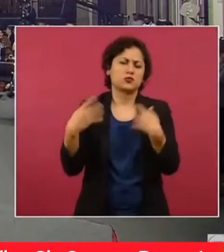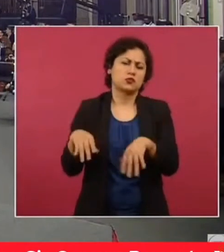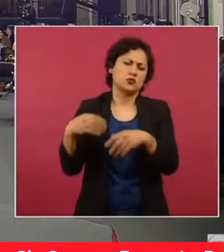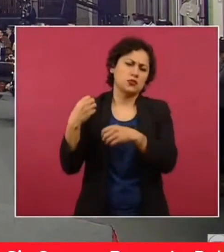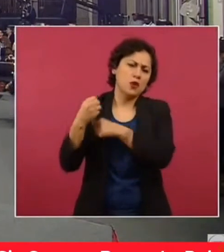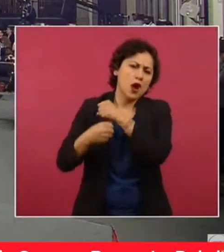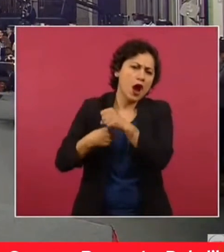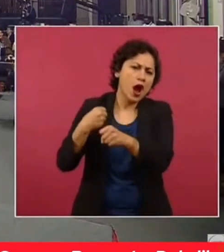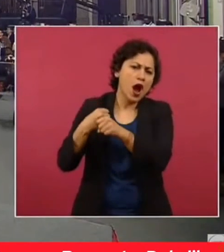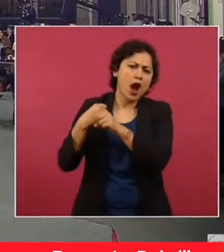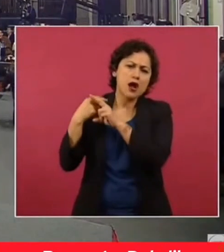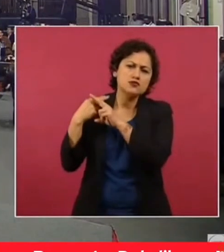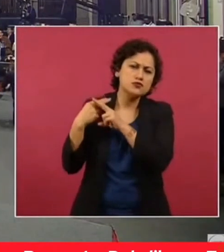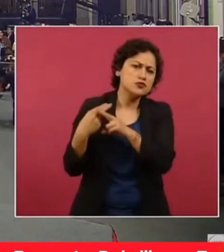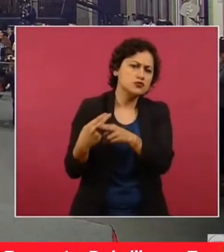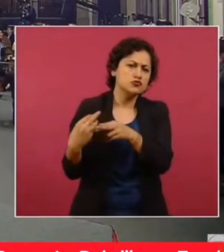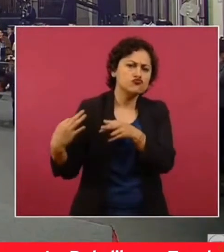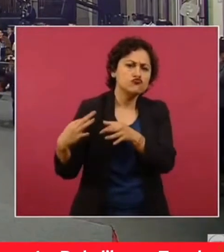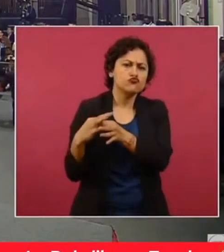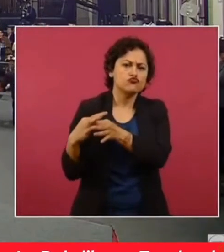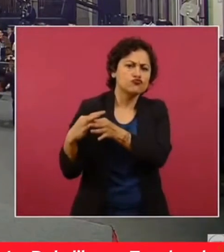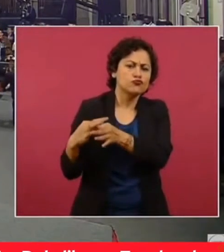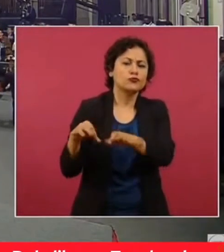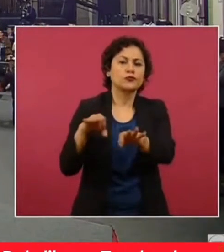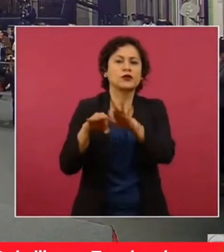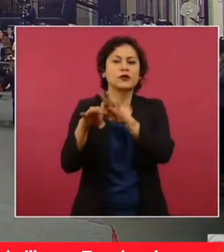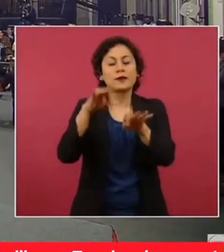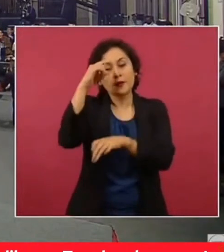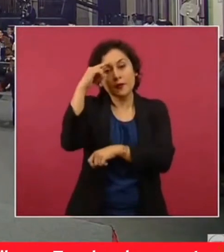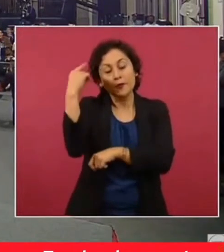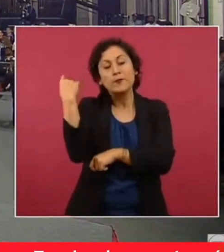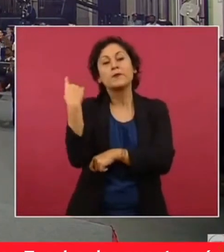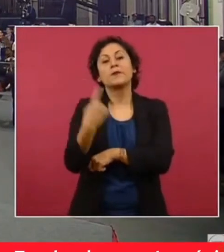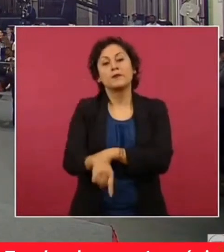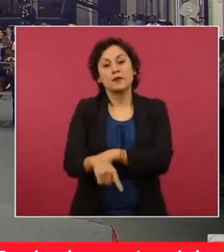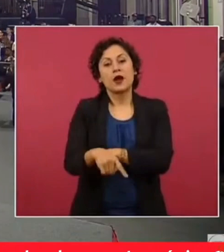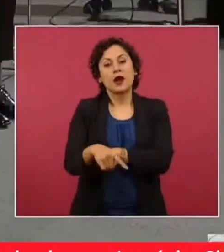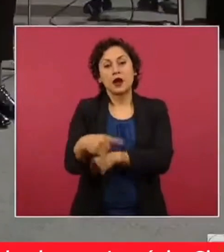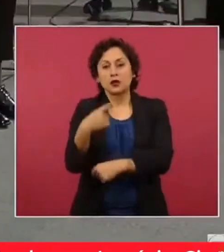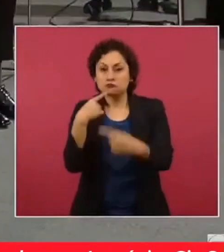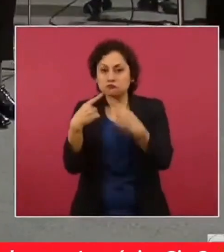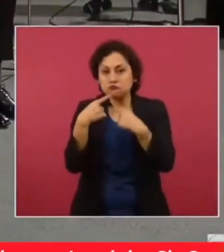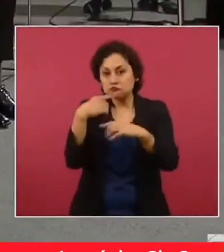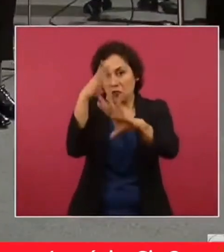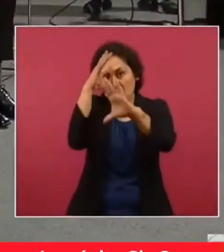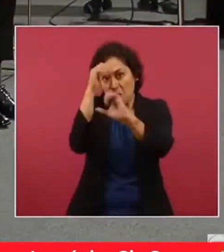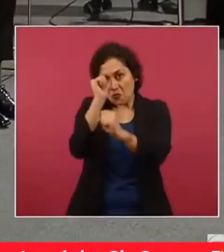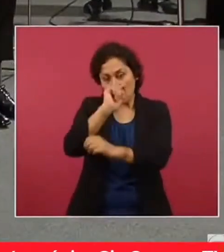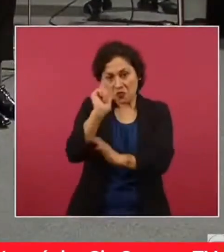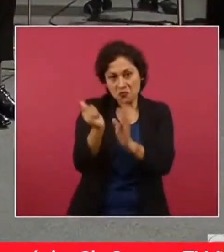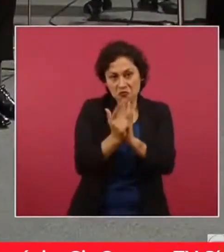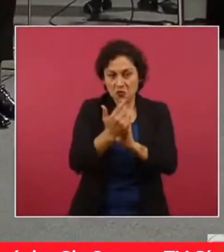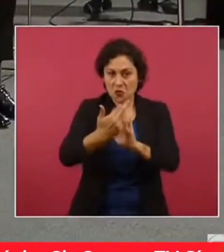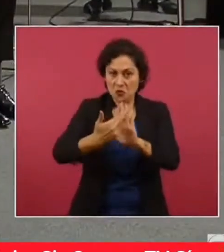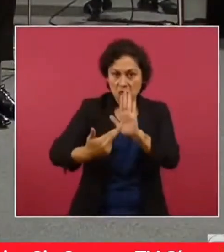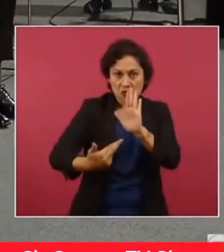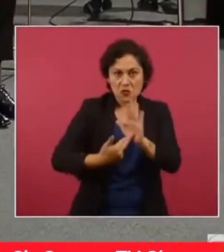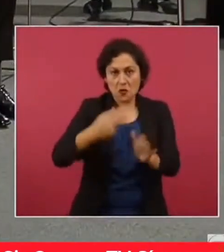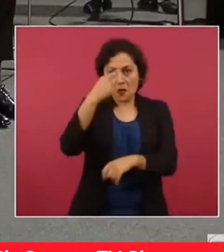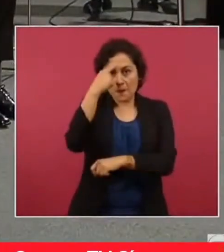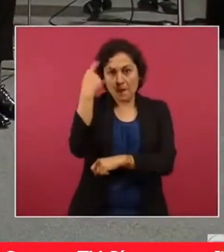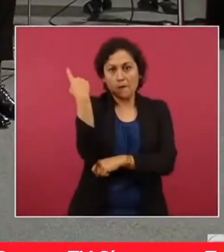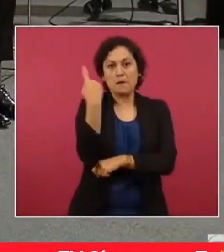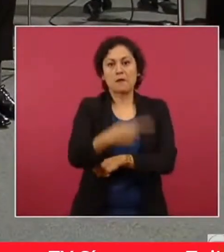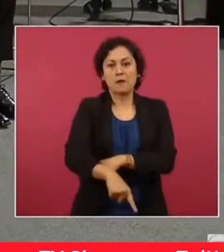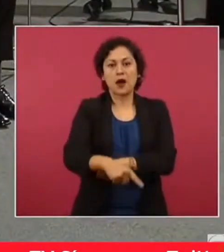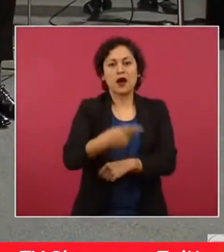colaboración para la recuperación y la definición de políticas para prevenir el tráfico ilícito